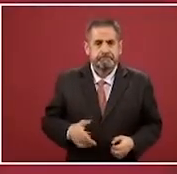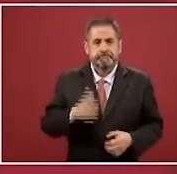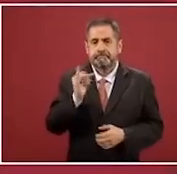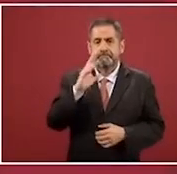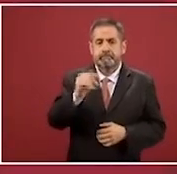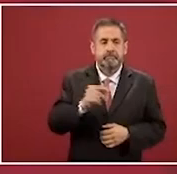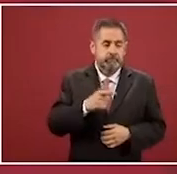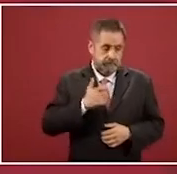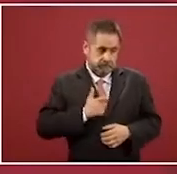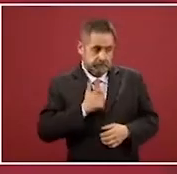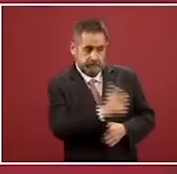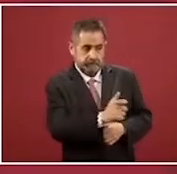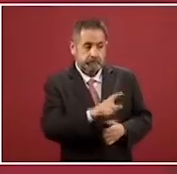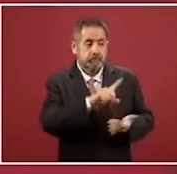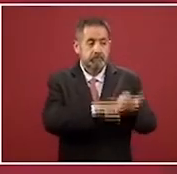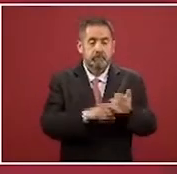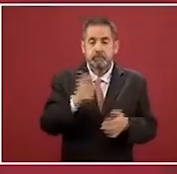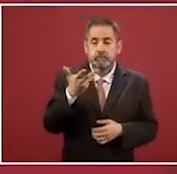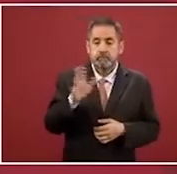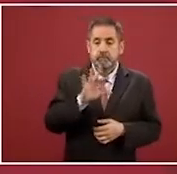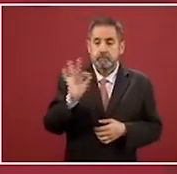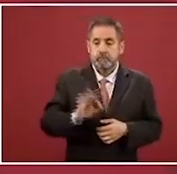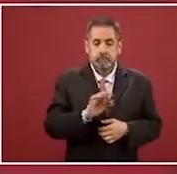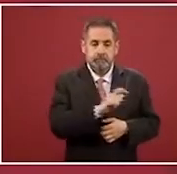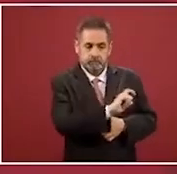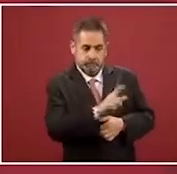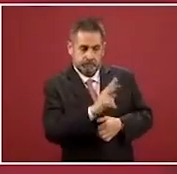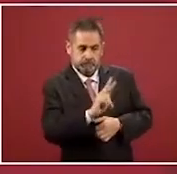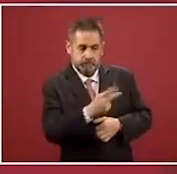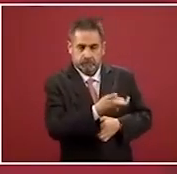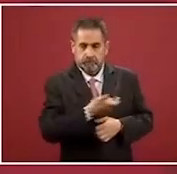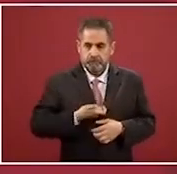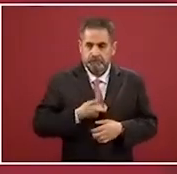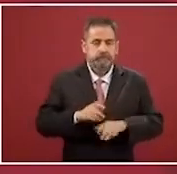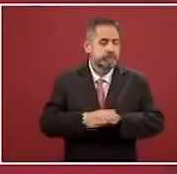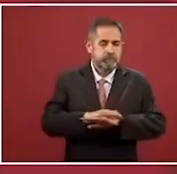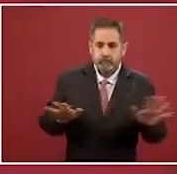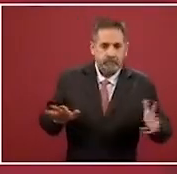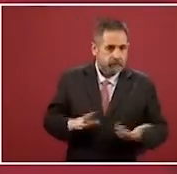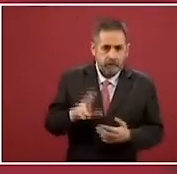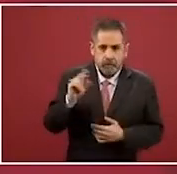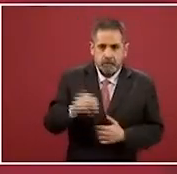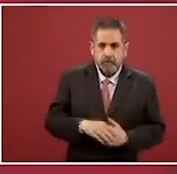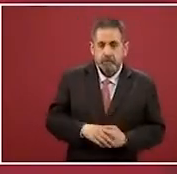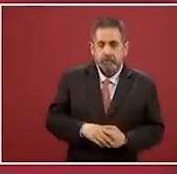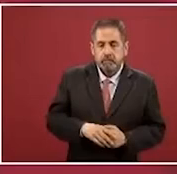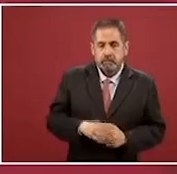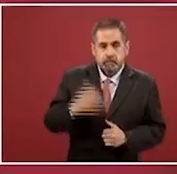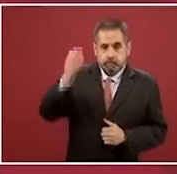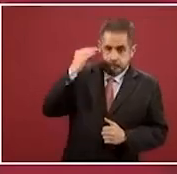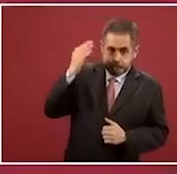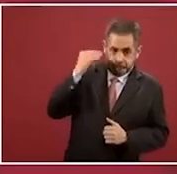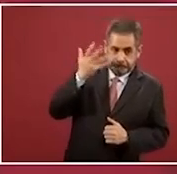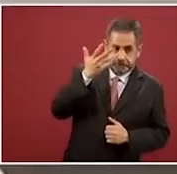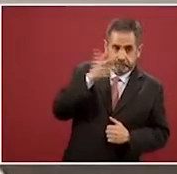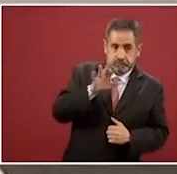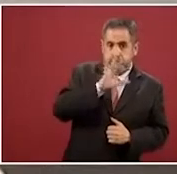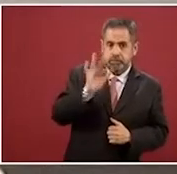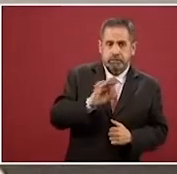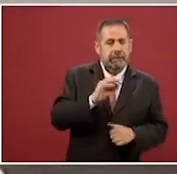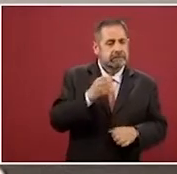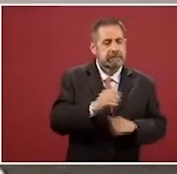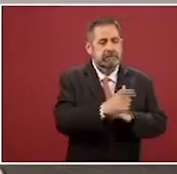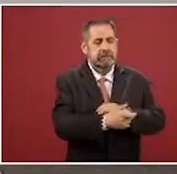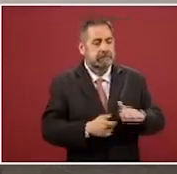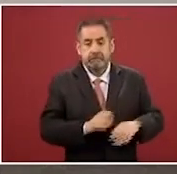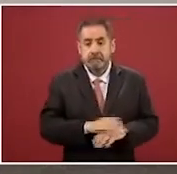10%. Bueno, ni siquiera era ya el 10%.